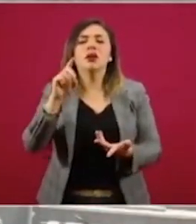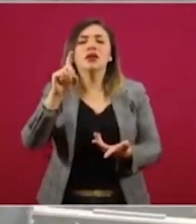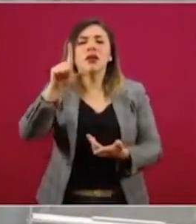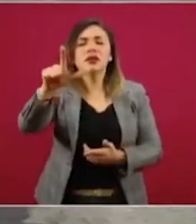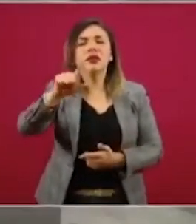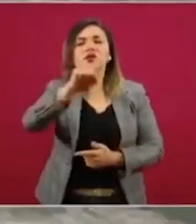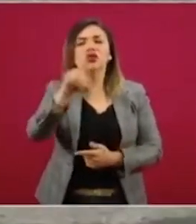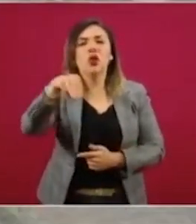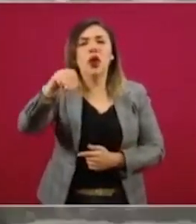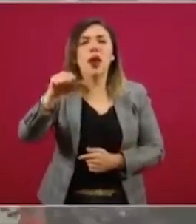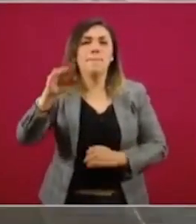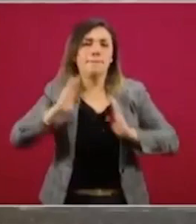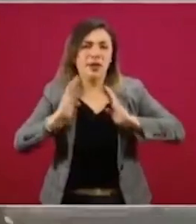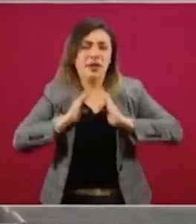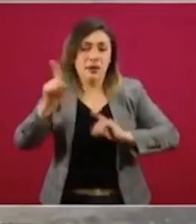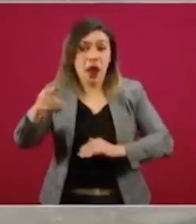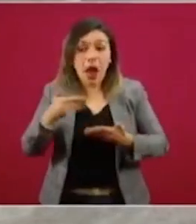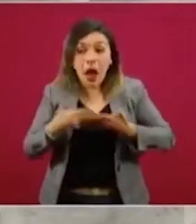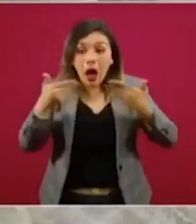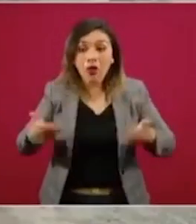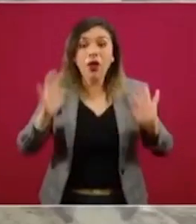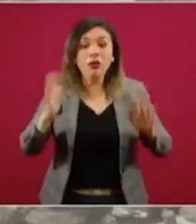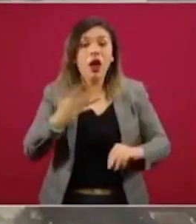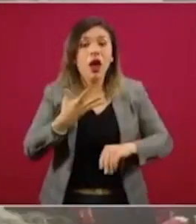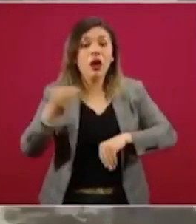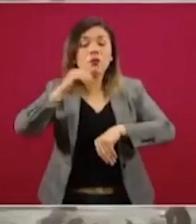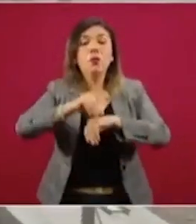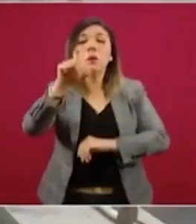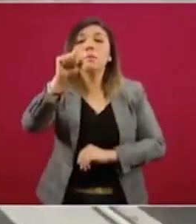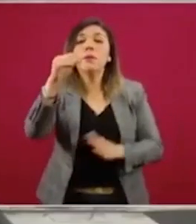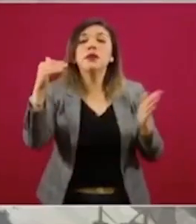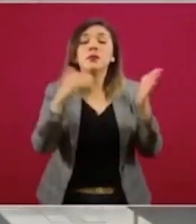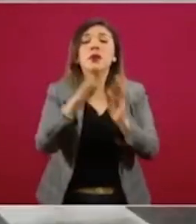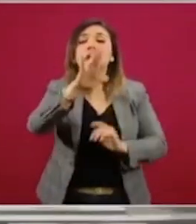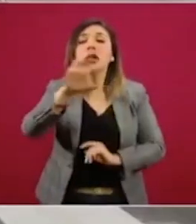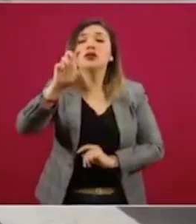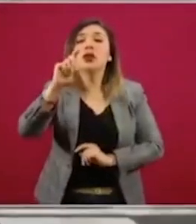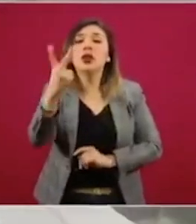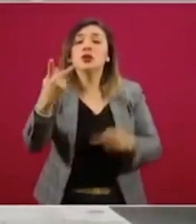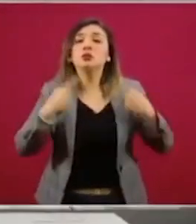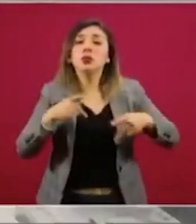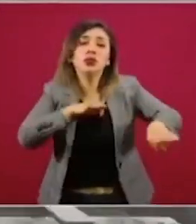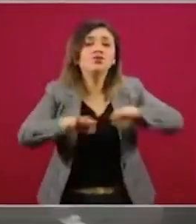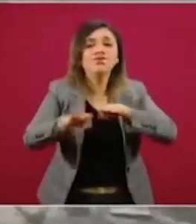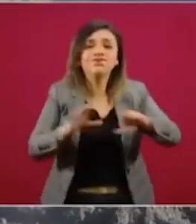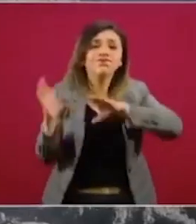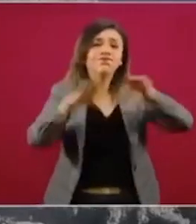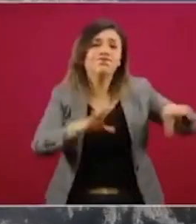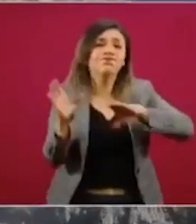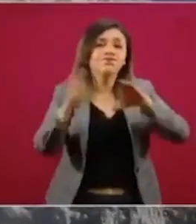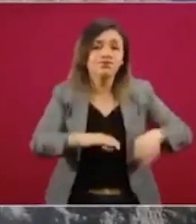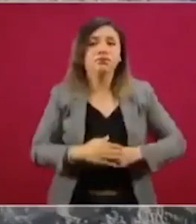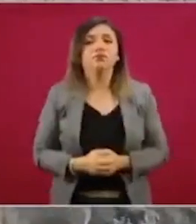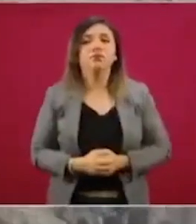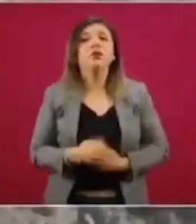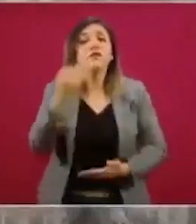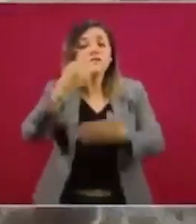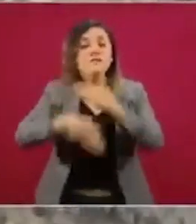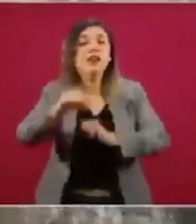zona militar. A la fecha, se han generado 20.532 empleos civiles.